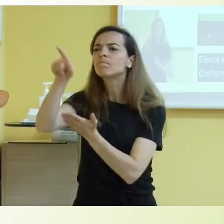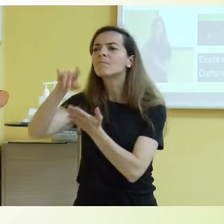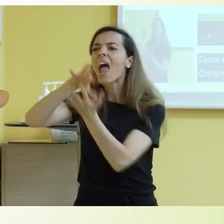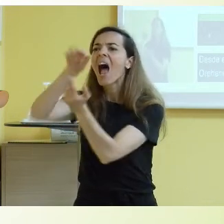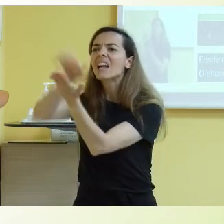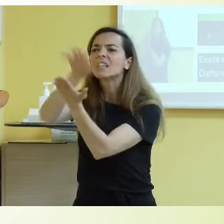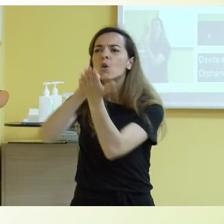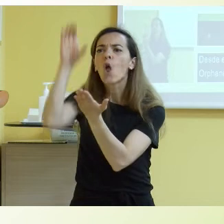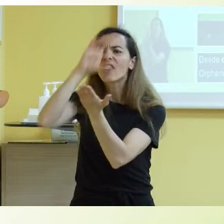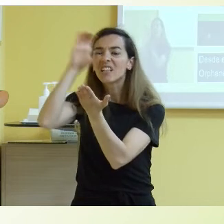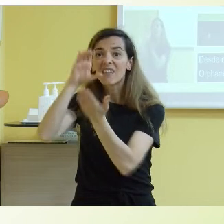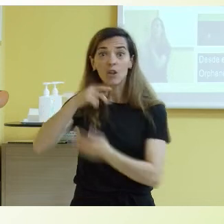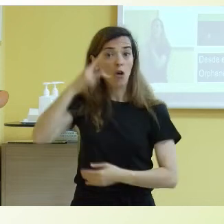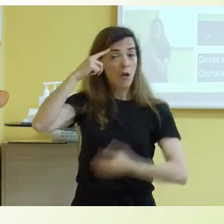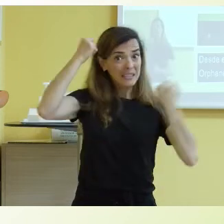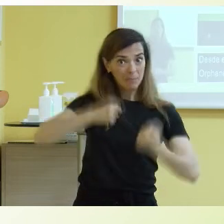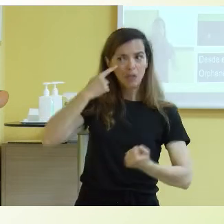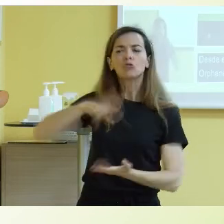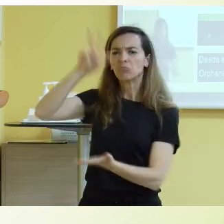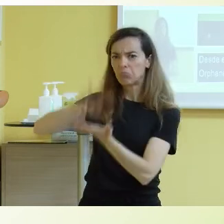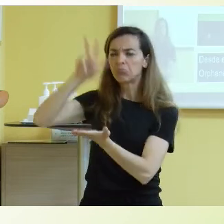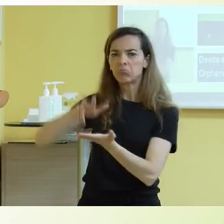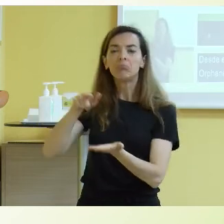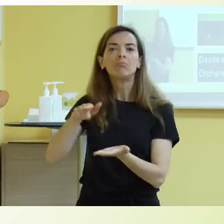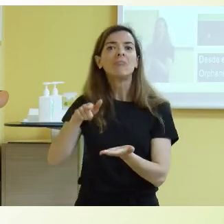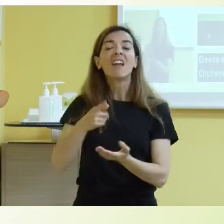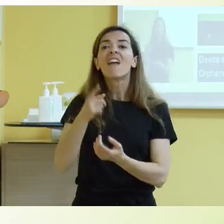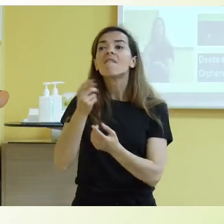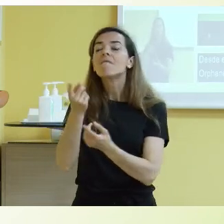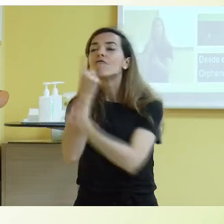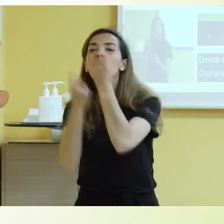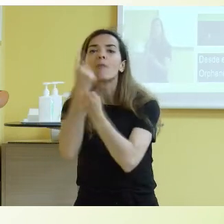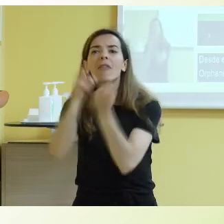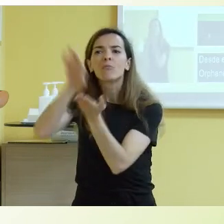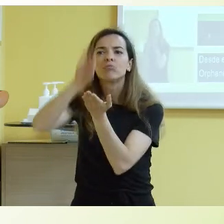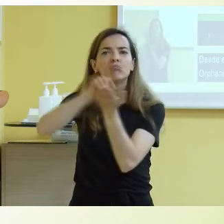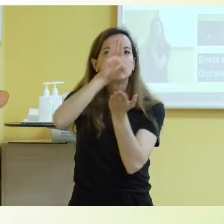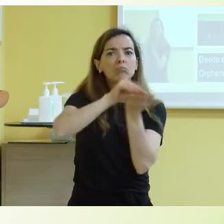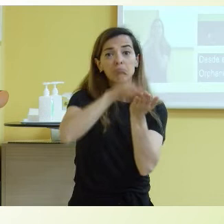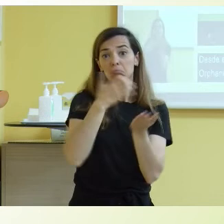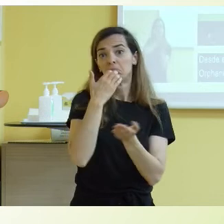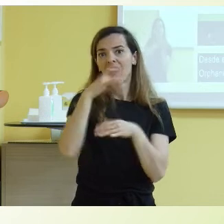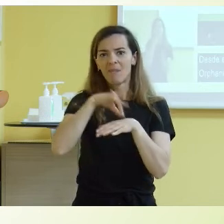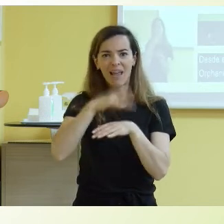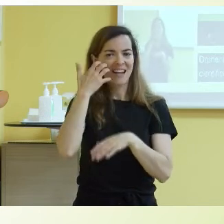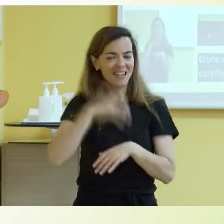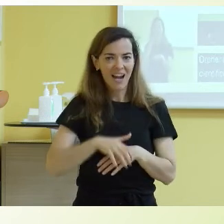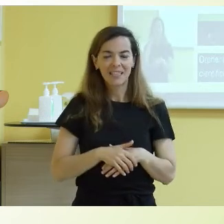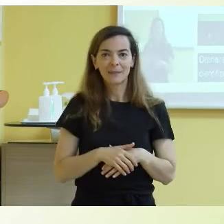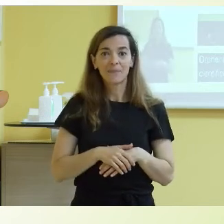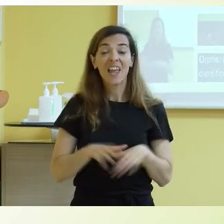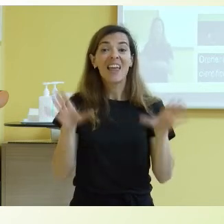validado por expertos, integrando además las distintas fuentes de información en el campo de las enfermedades raras. Las más